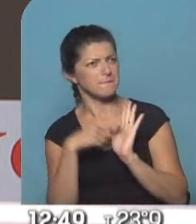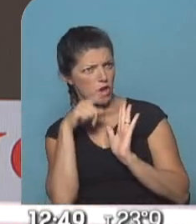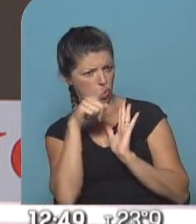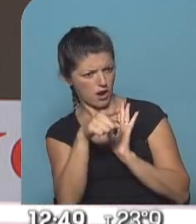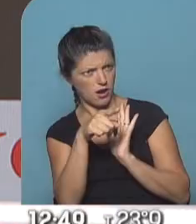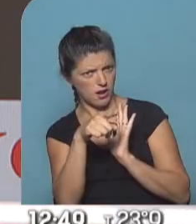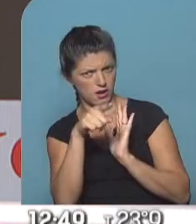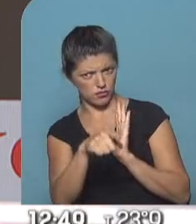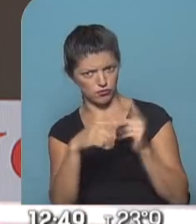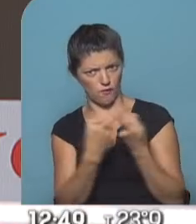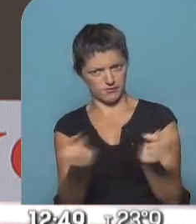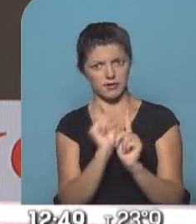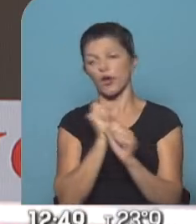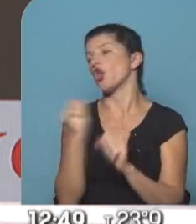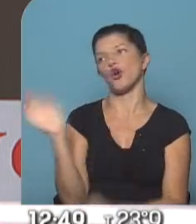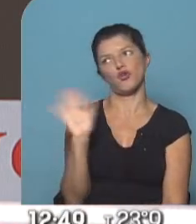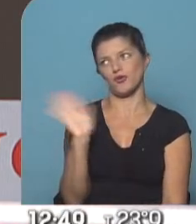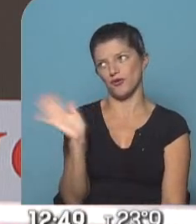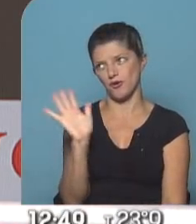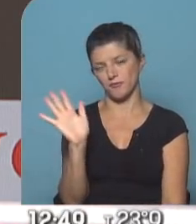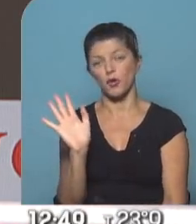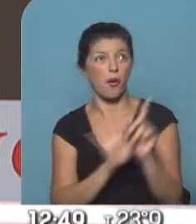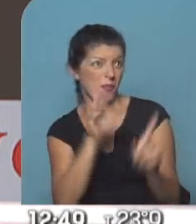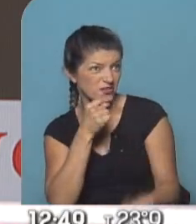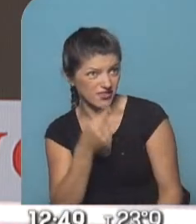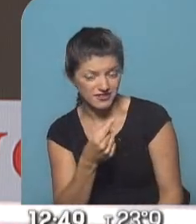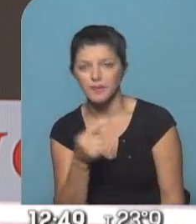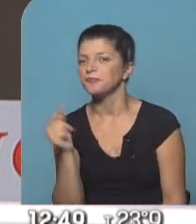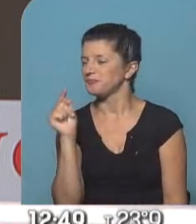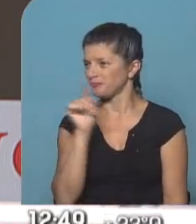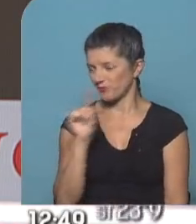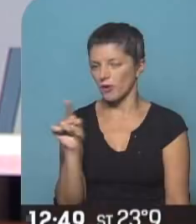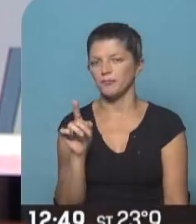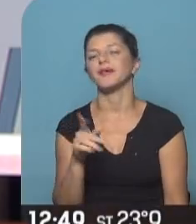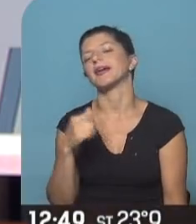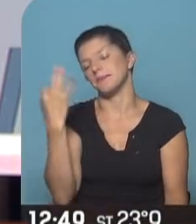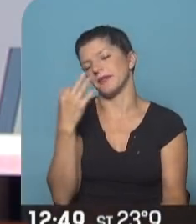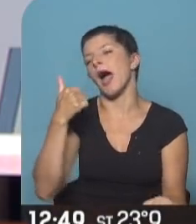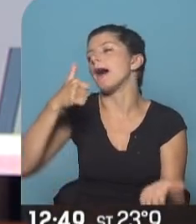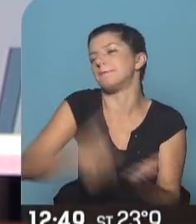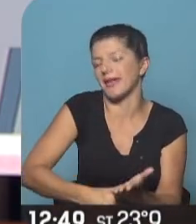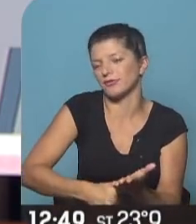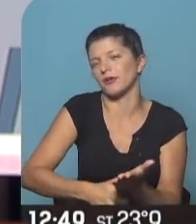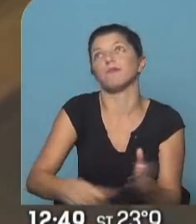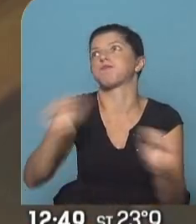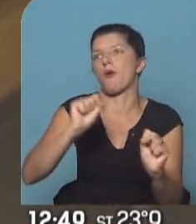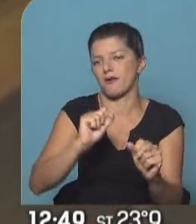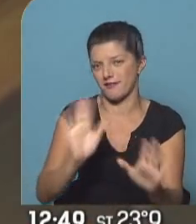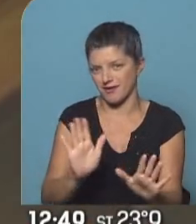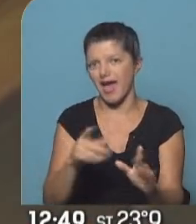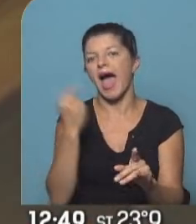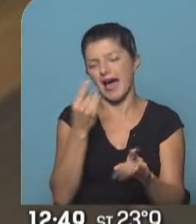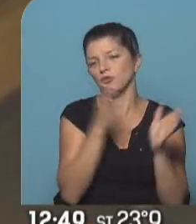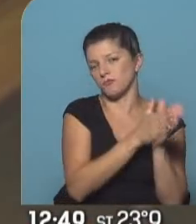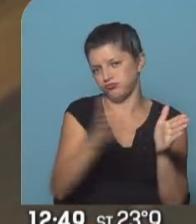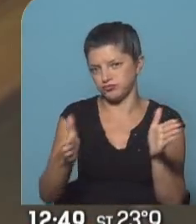como esa metáfora que dice. No, que además, tengo acá. yo te Claro, no digo, es que apretás un Claro. botón y listo. Dentro de lo No sé que- Kim, hay un no sé procedimiento. Kim,